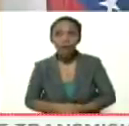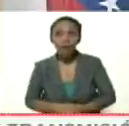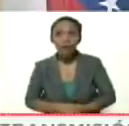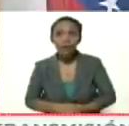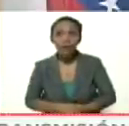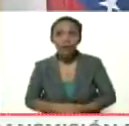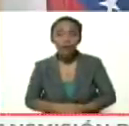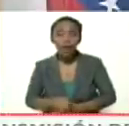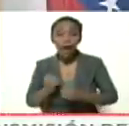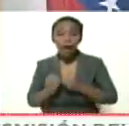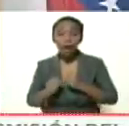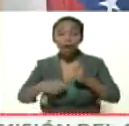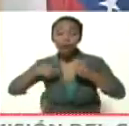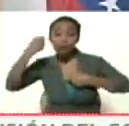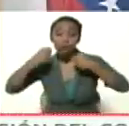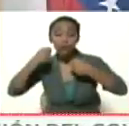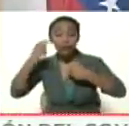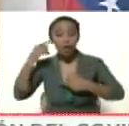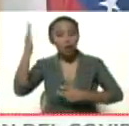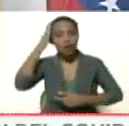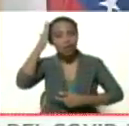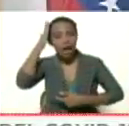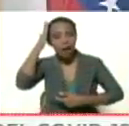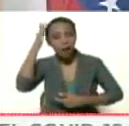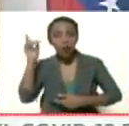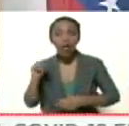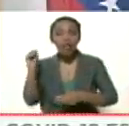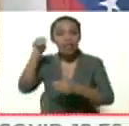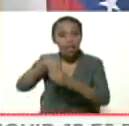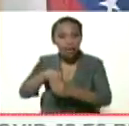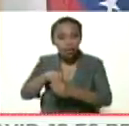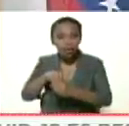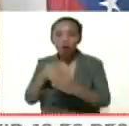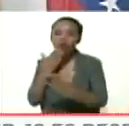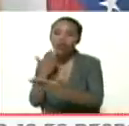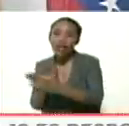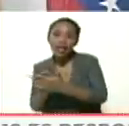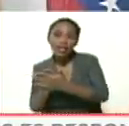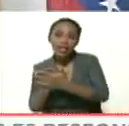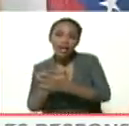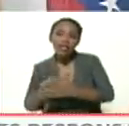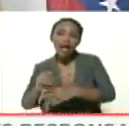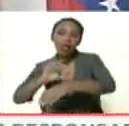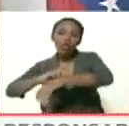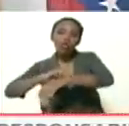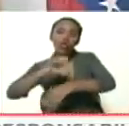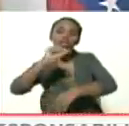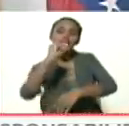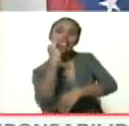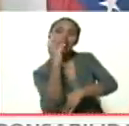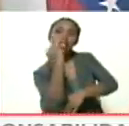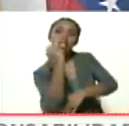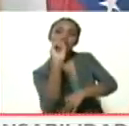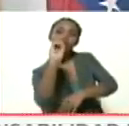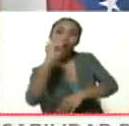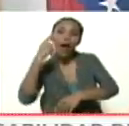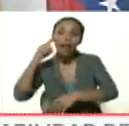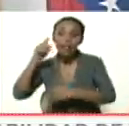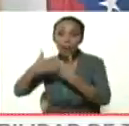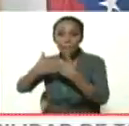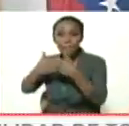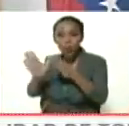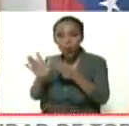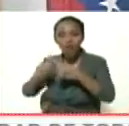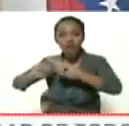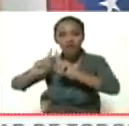la expresión, de los sabios. Gracias, doctor Sirio Quintero, gracias a usted, que nos va abriendo puertas